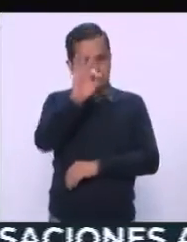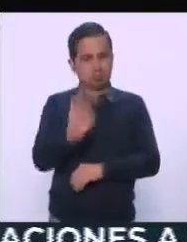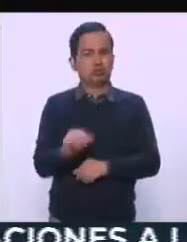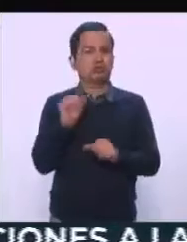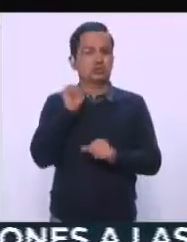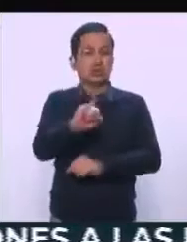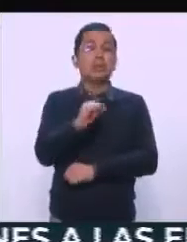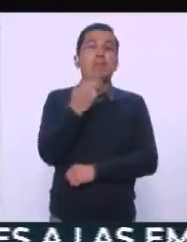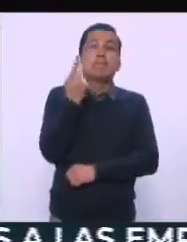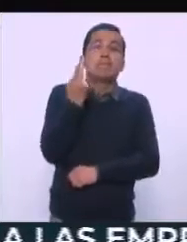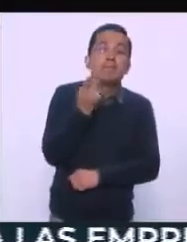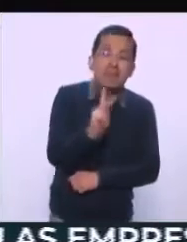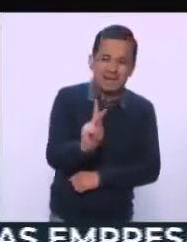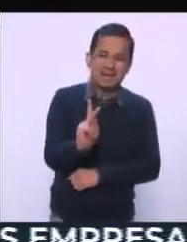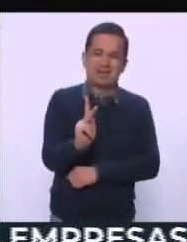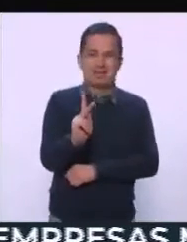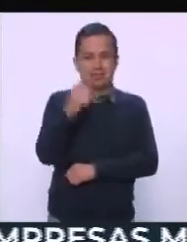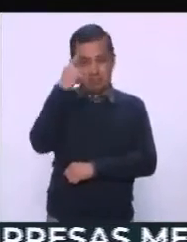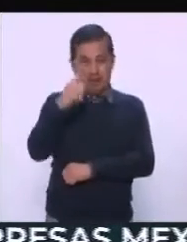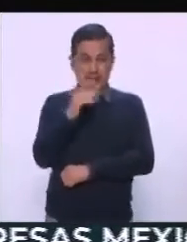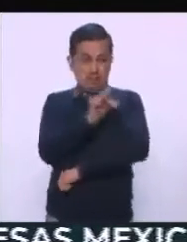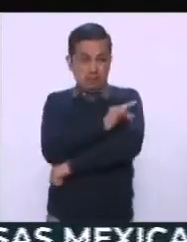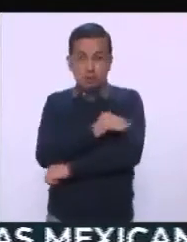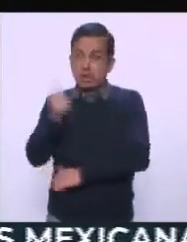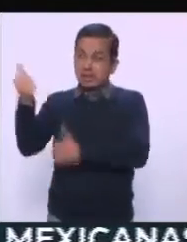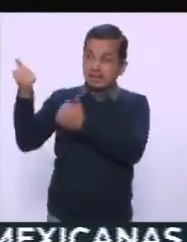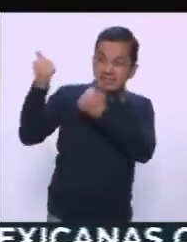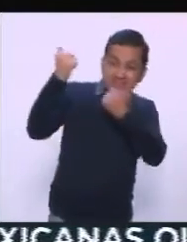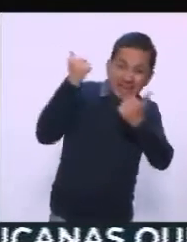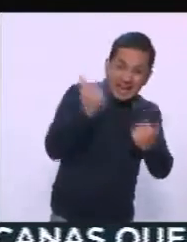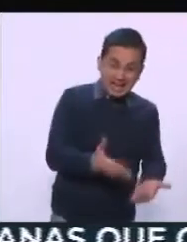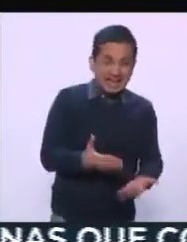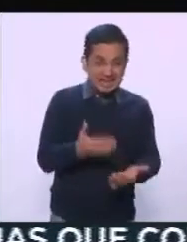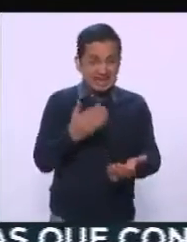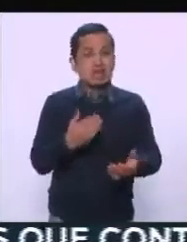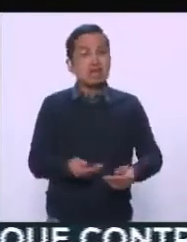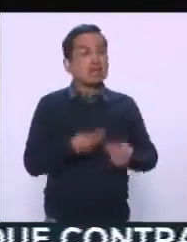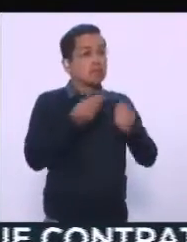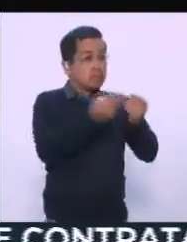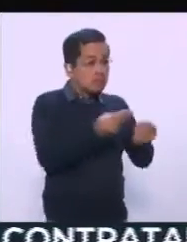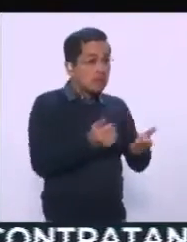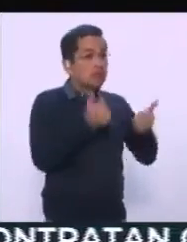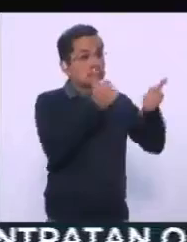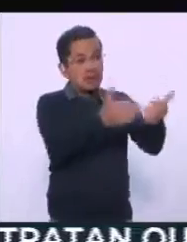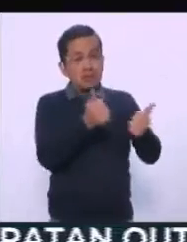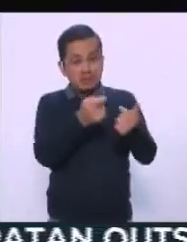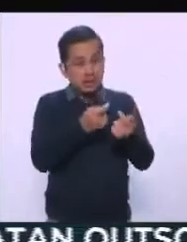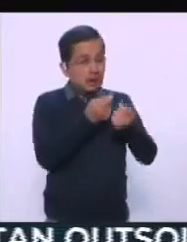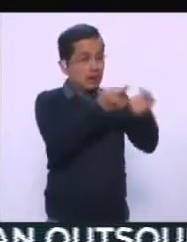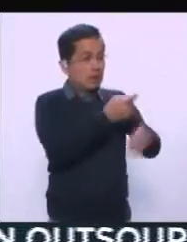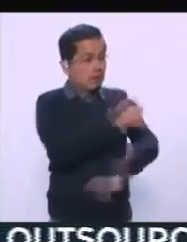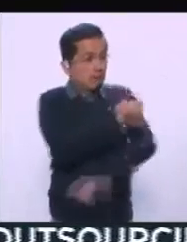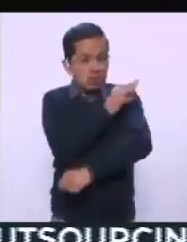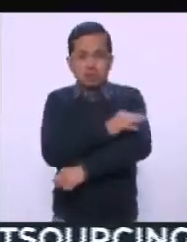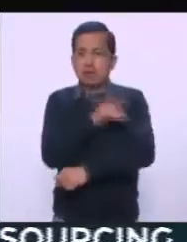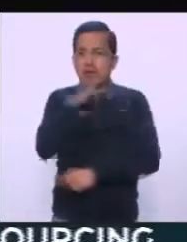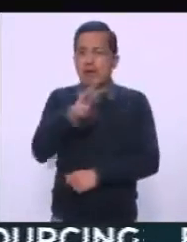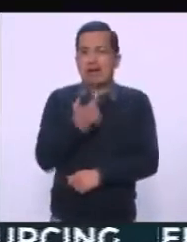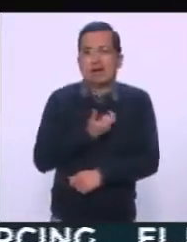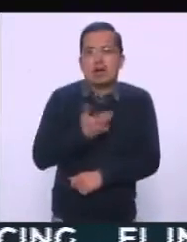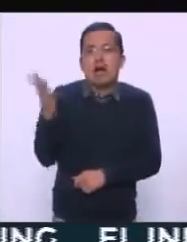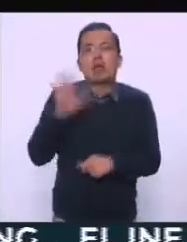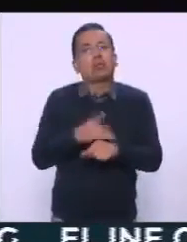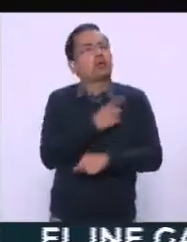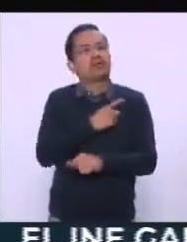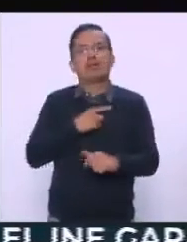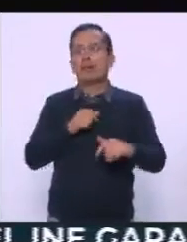acarreo, de transporte, de logística son bastante elevados porque requiere temperaturas muy bajas, ¿no? En cambio,